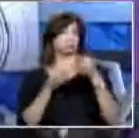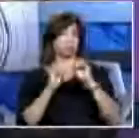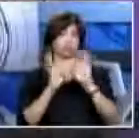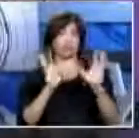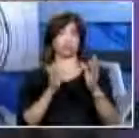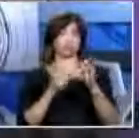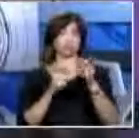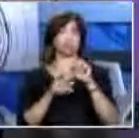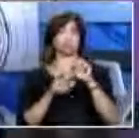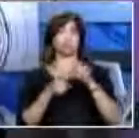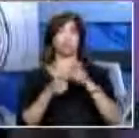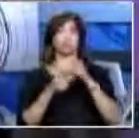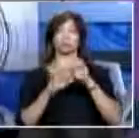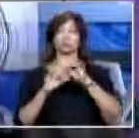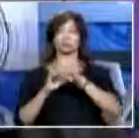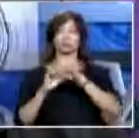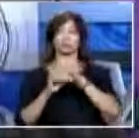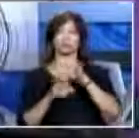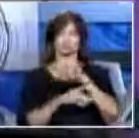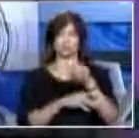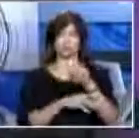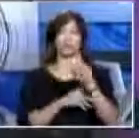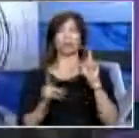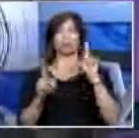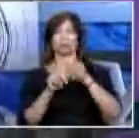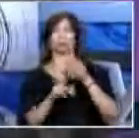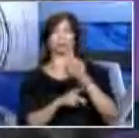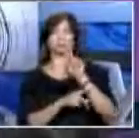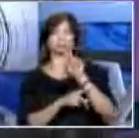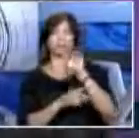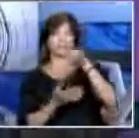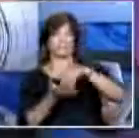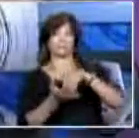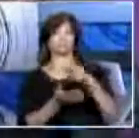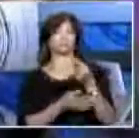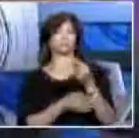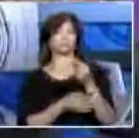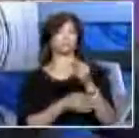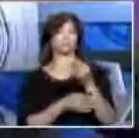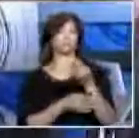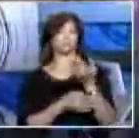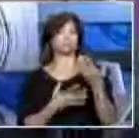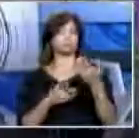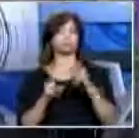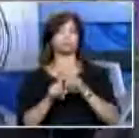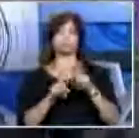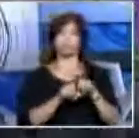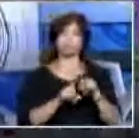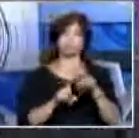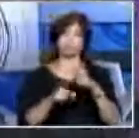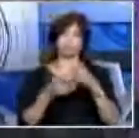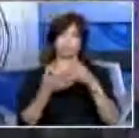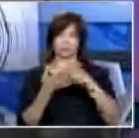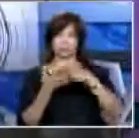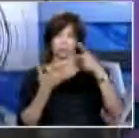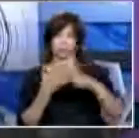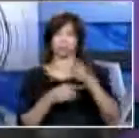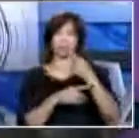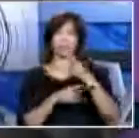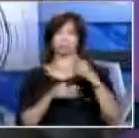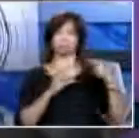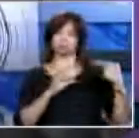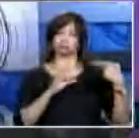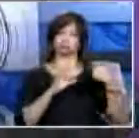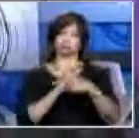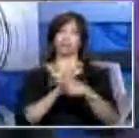y usted puede hacer depósito desde 100 hasta 20 mil pesos otra persona que tenga el servicio también descargado usted puede hacerle una